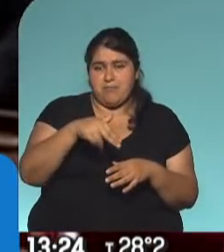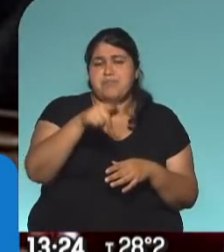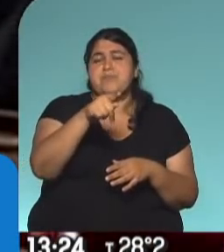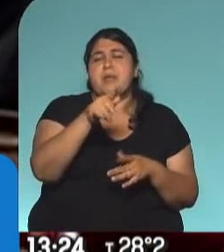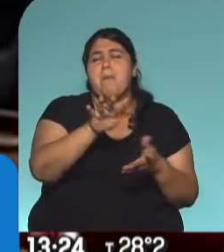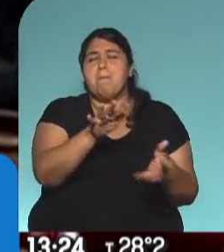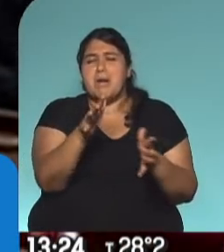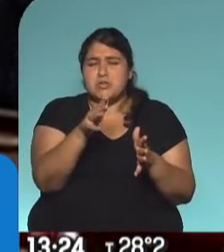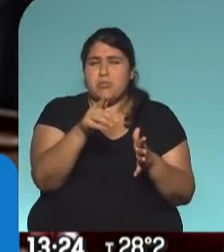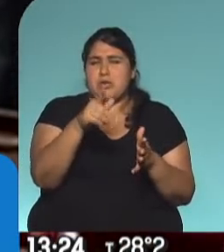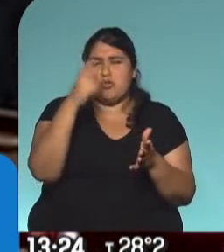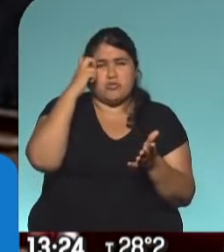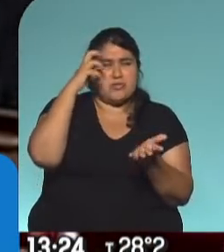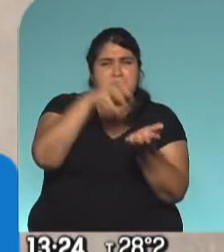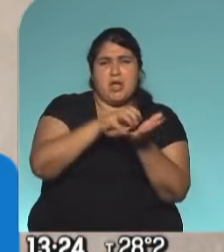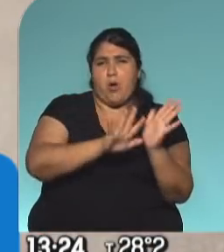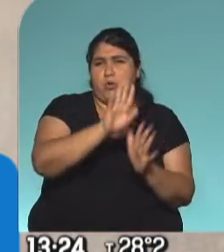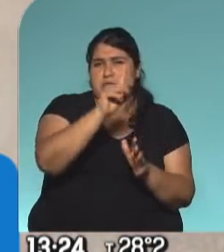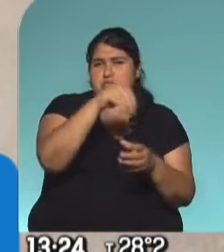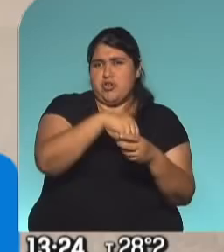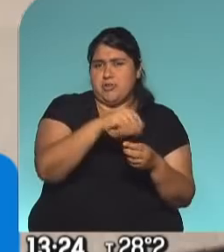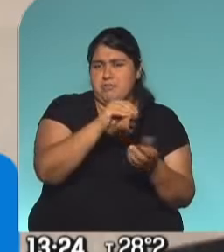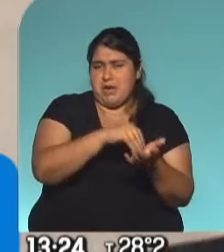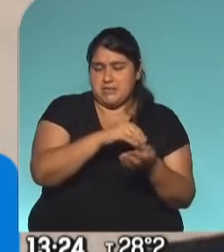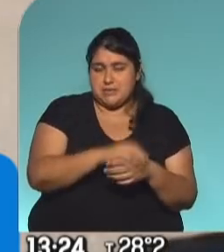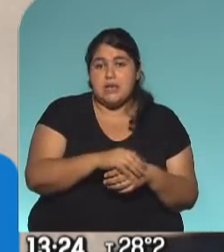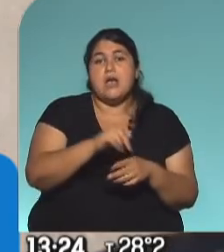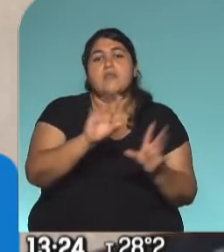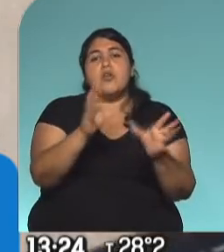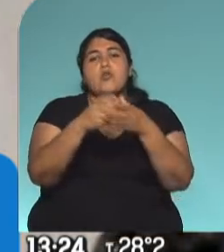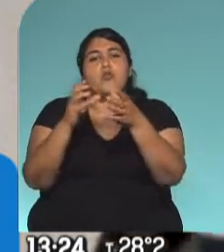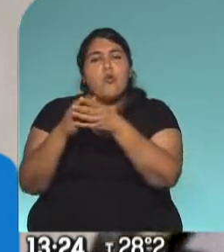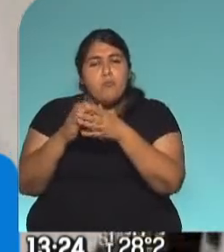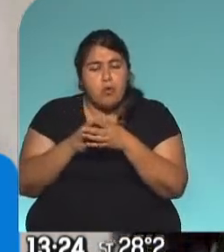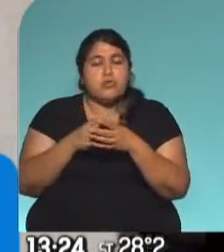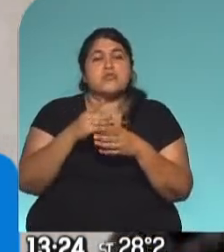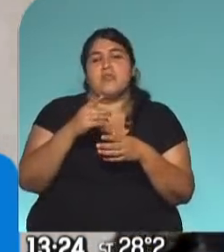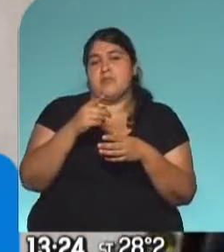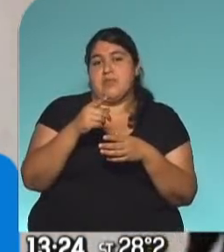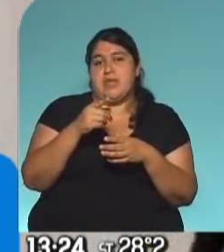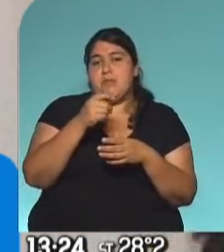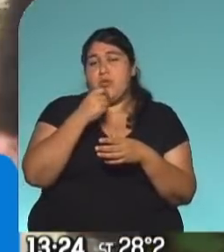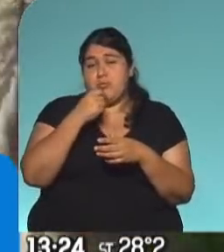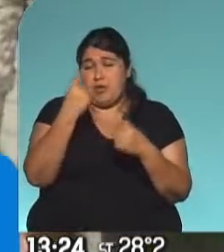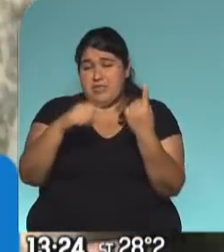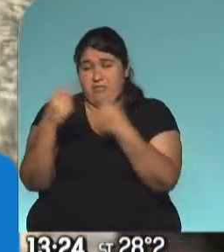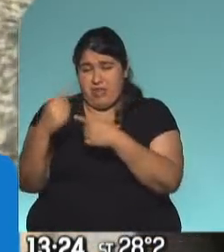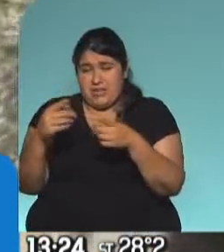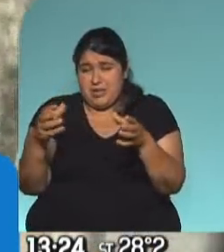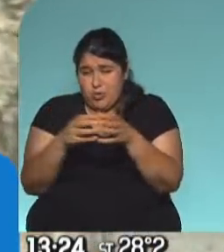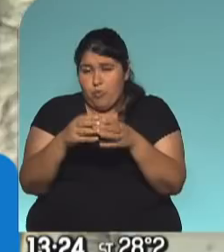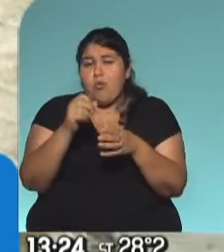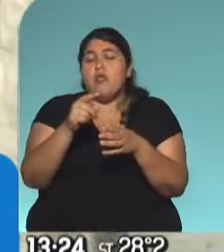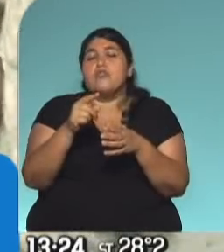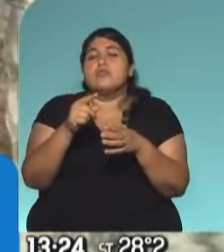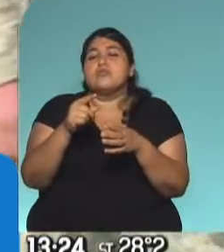sobre todo en el Parlamento. Y también a través de diversos grupos paramilitares chiitas como Kataeb Hezbollah y las